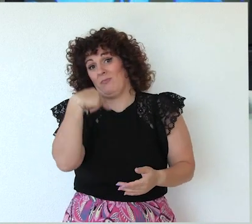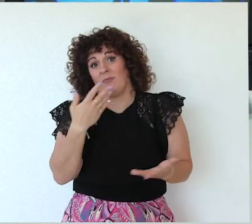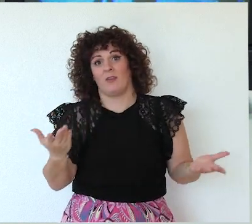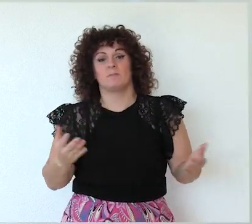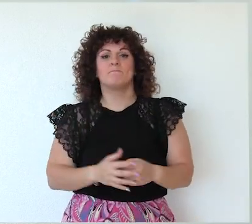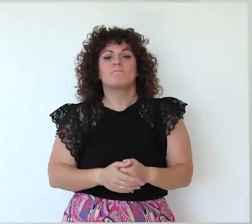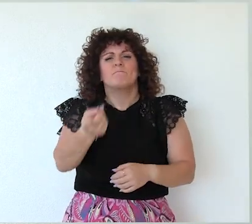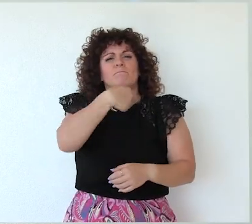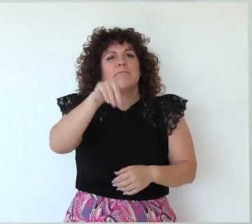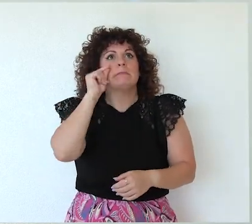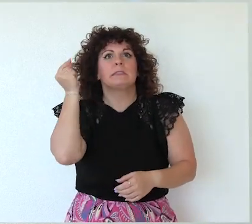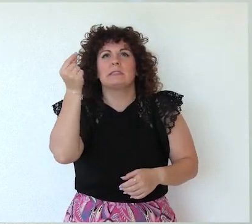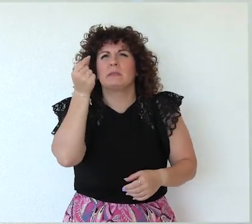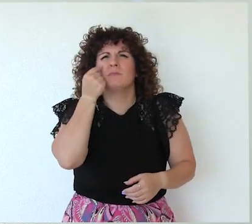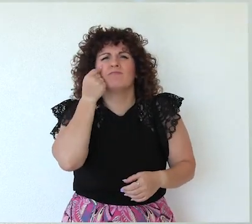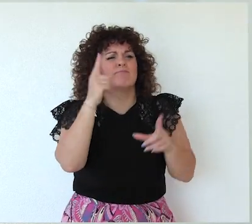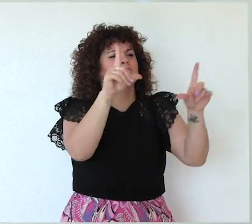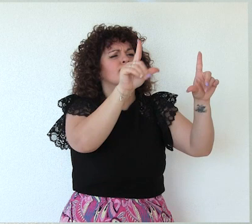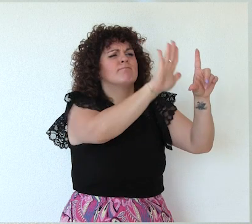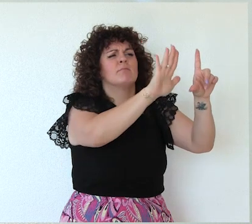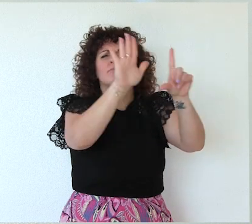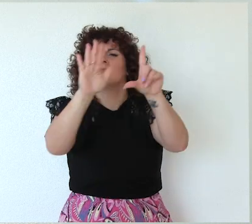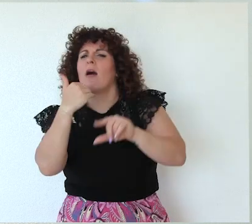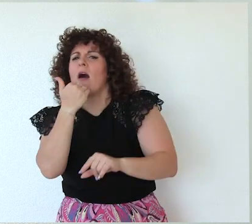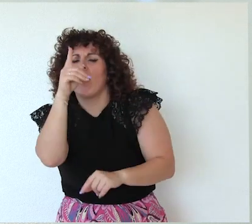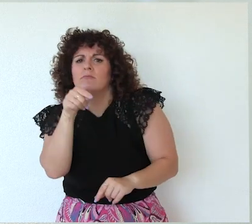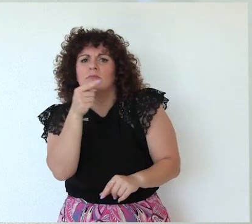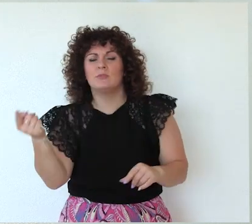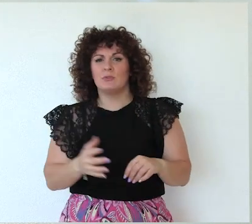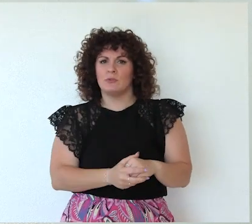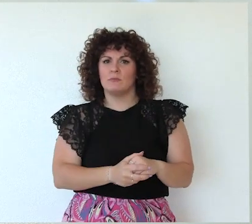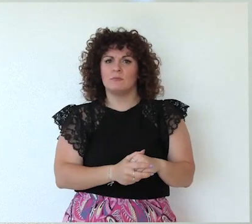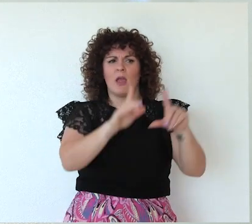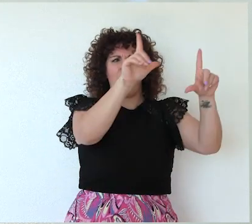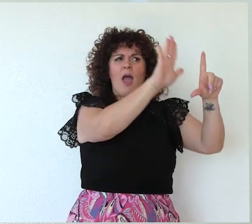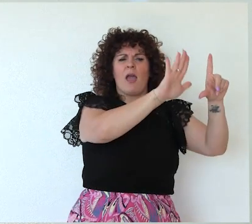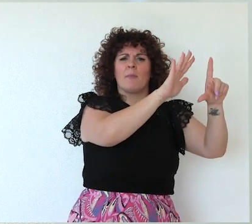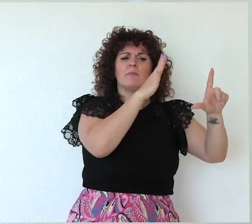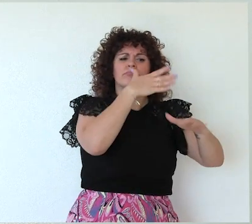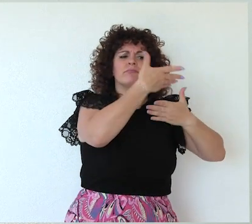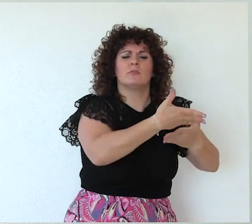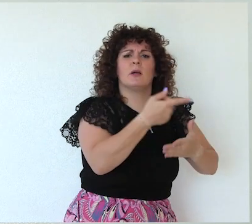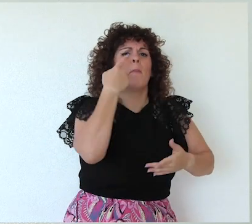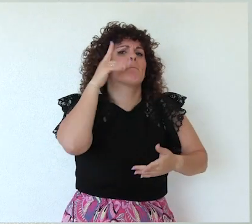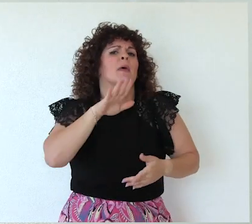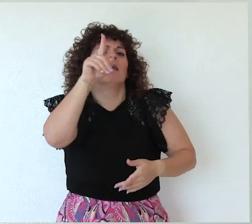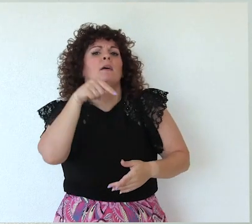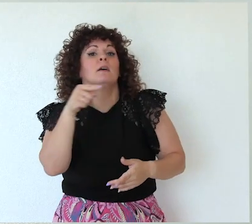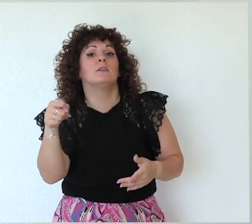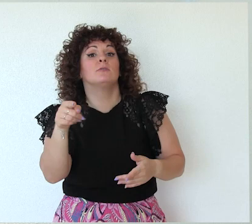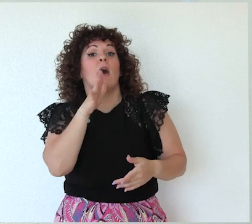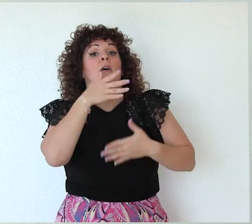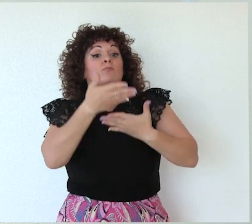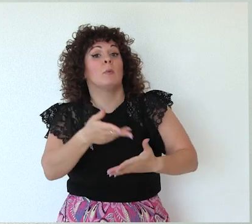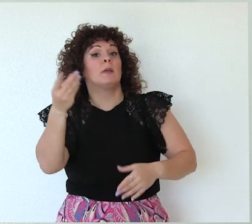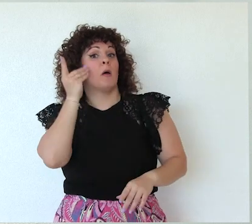casas. ¿Os ha llamado la atención algo de las imágenes? ¿Verdad que no se parecen a las que podemos grabar con el móvil o